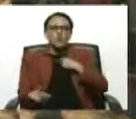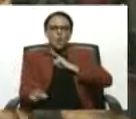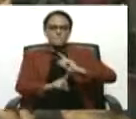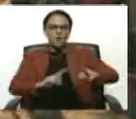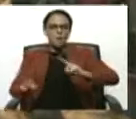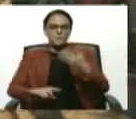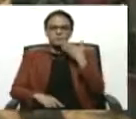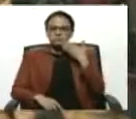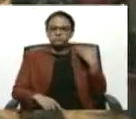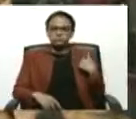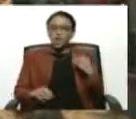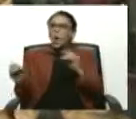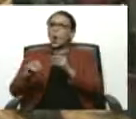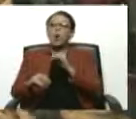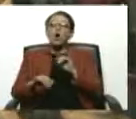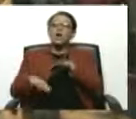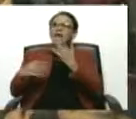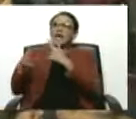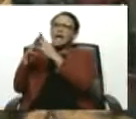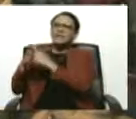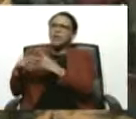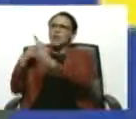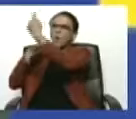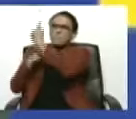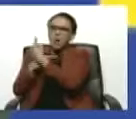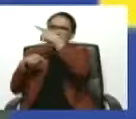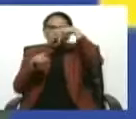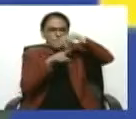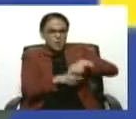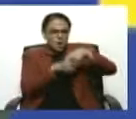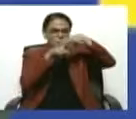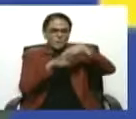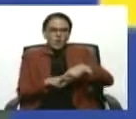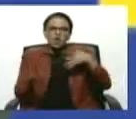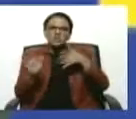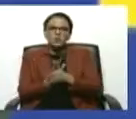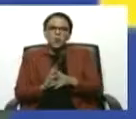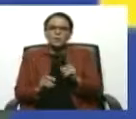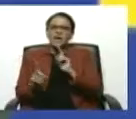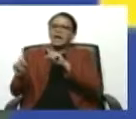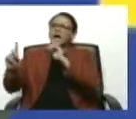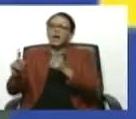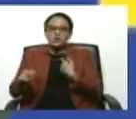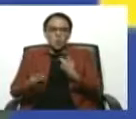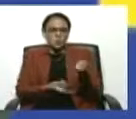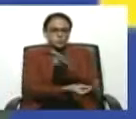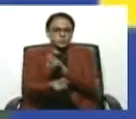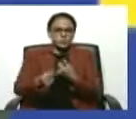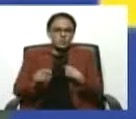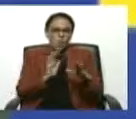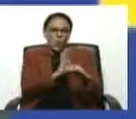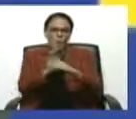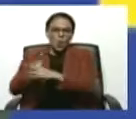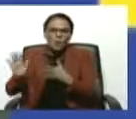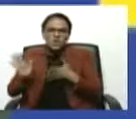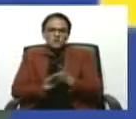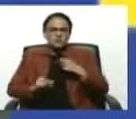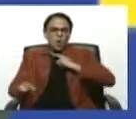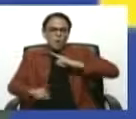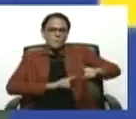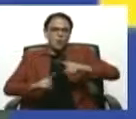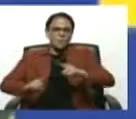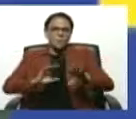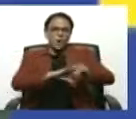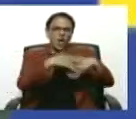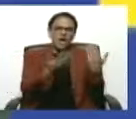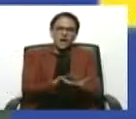No es para que el norte global siga imponiendo modelos de extorsión, de chantaje geopolítico a los